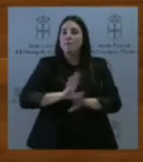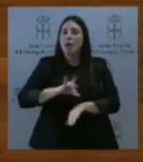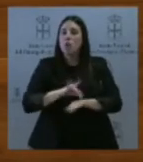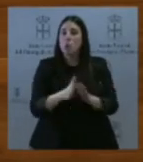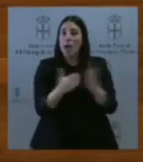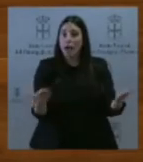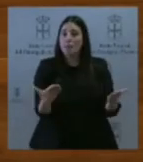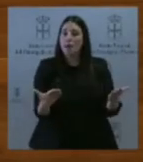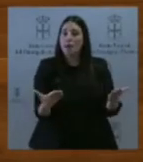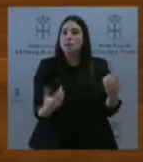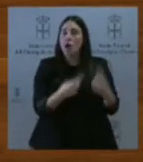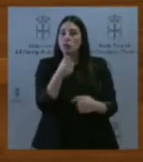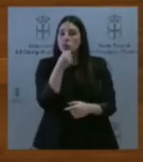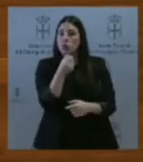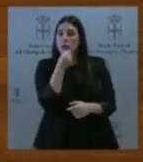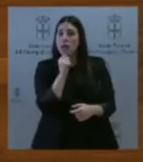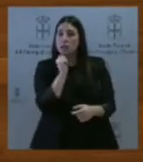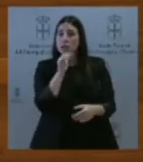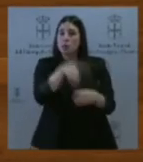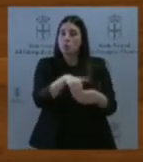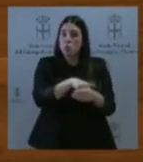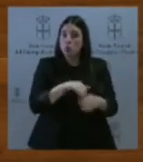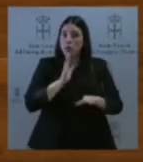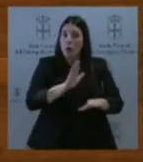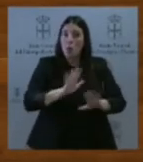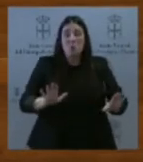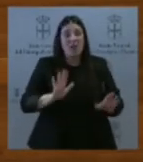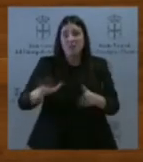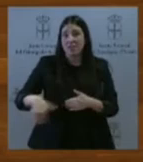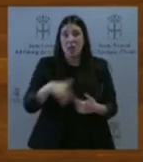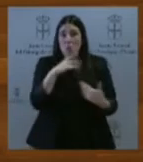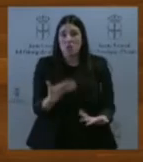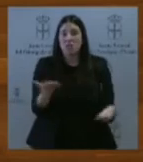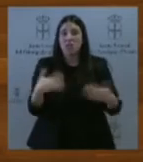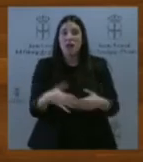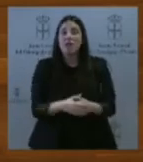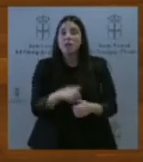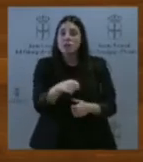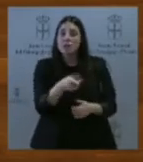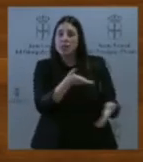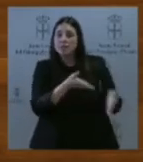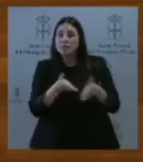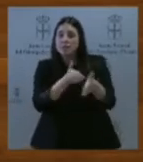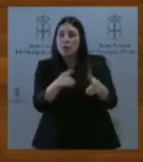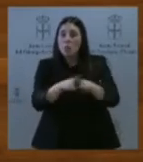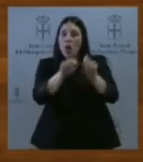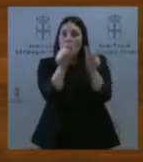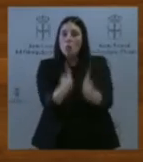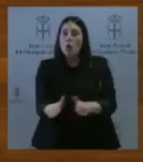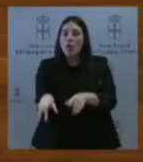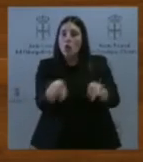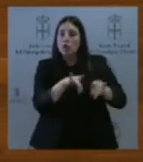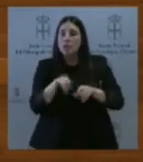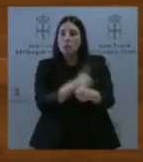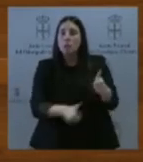progresista. Y aquí lo que caminamos es hacia la cristalización de un modelo de territorio que va a priorizar una visión economicista de